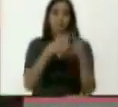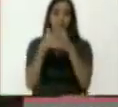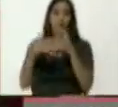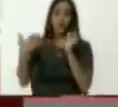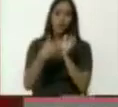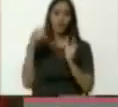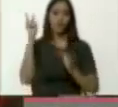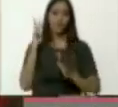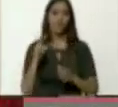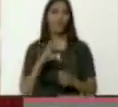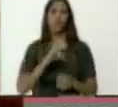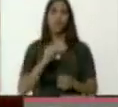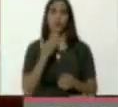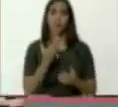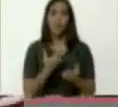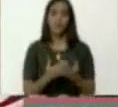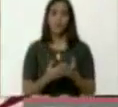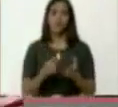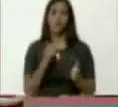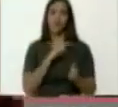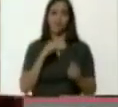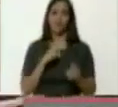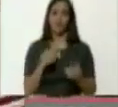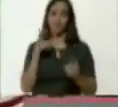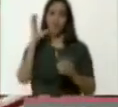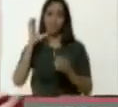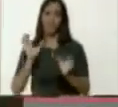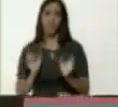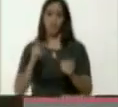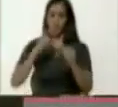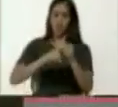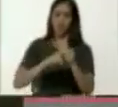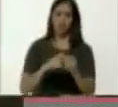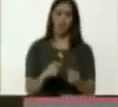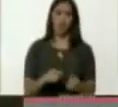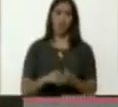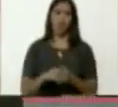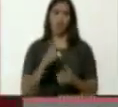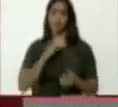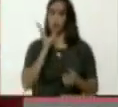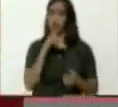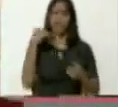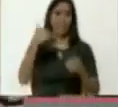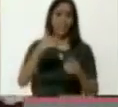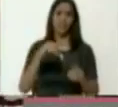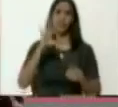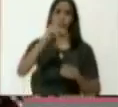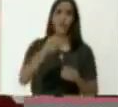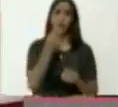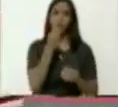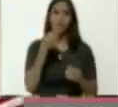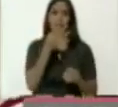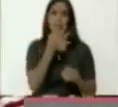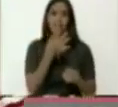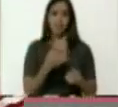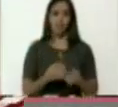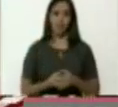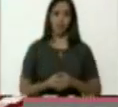no nos permiten, que nos tratan como un Estado paria. Hay que decirlo, nosotros no tenemos derecho ni de comprar alimentos ni medicina. ¿Eso con dónde ha